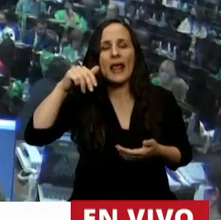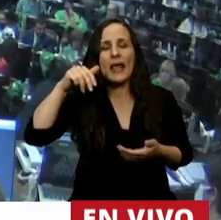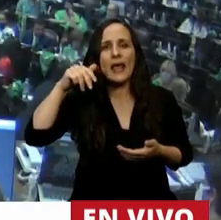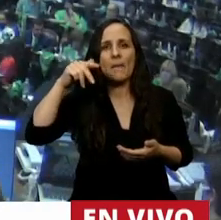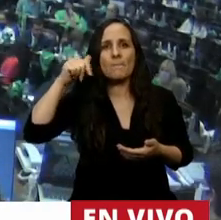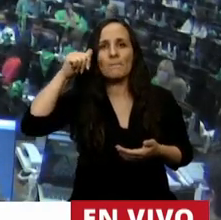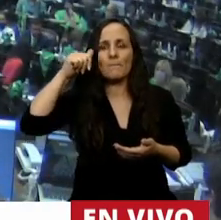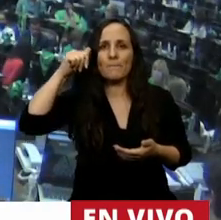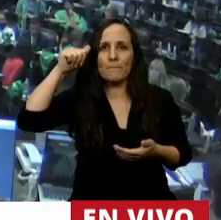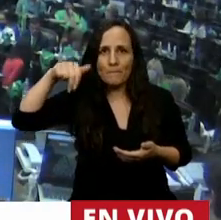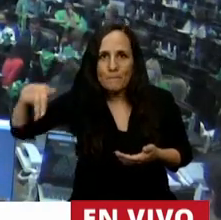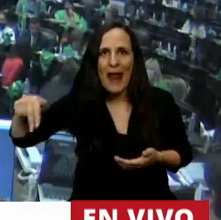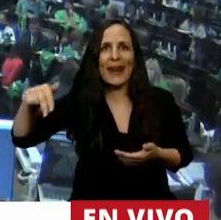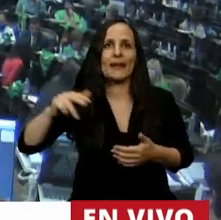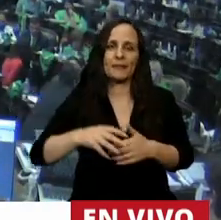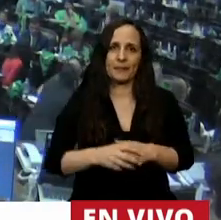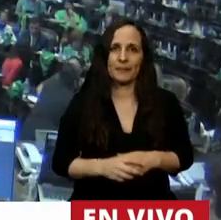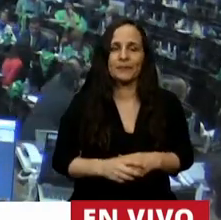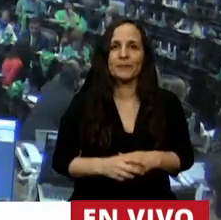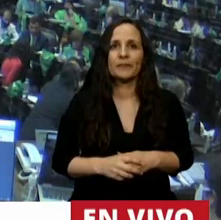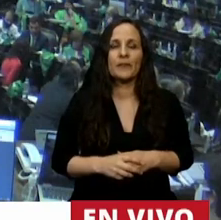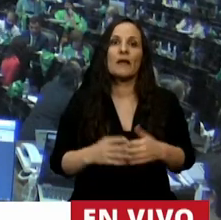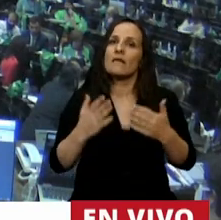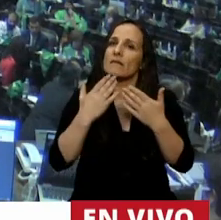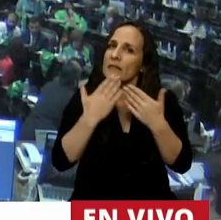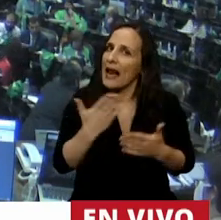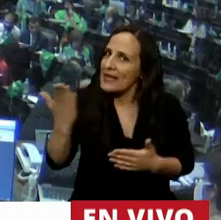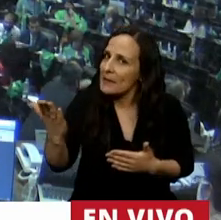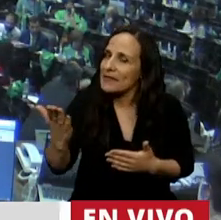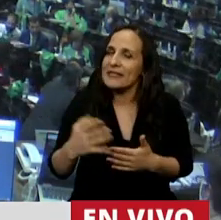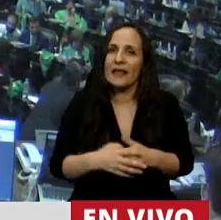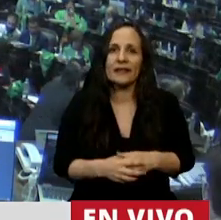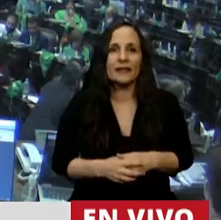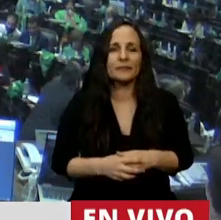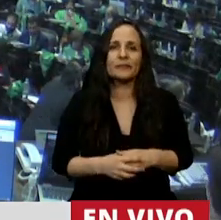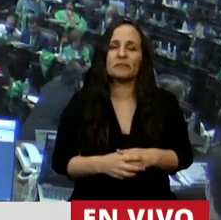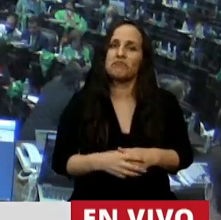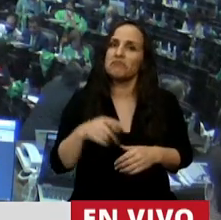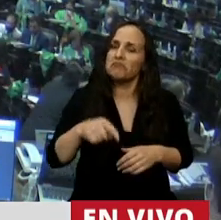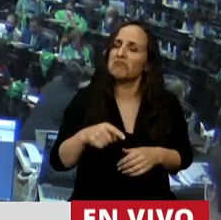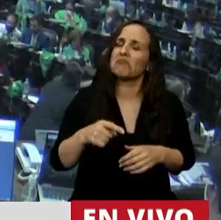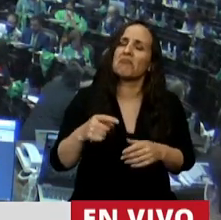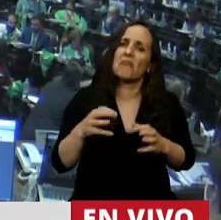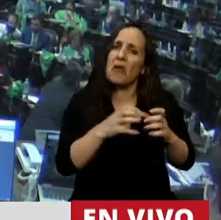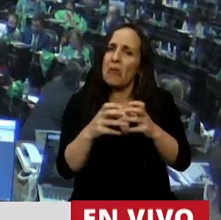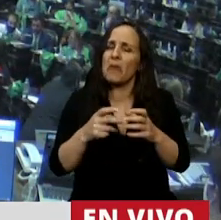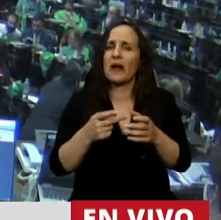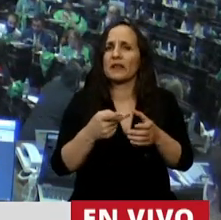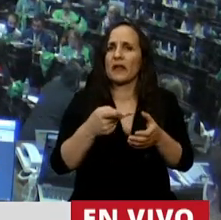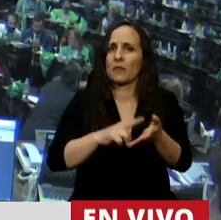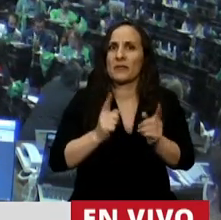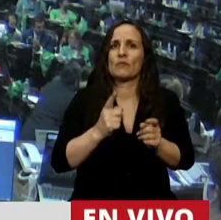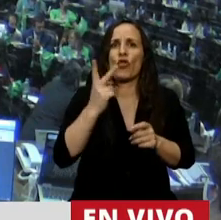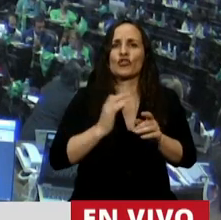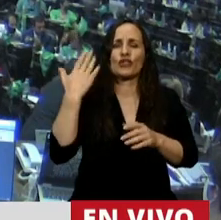Muchas gracias, señor presidente. Acá estamos de nuevo debatiendo lo que ya hace 2 años este cuerpo